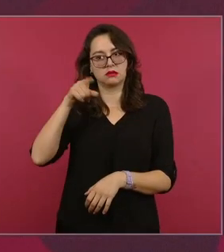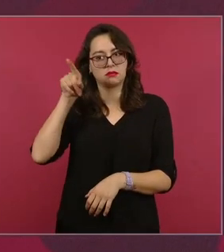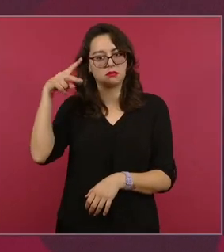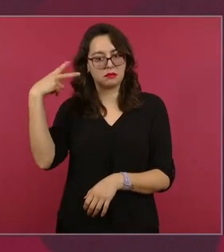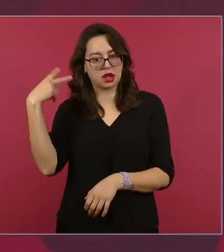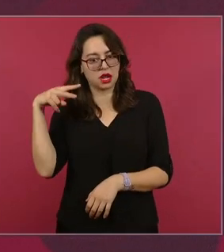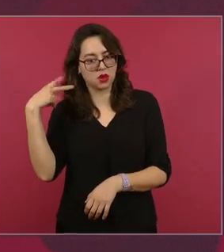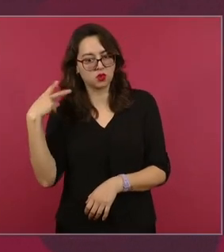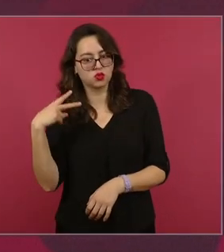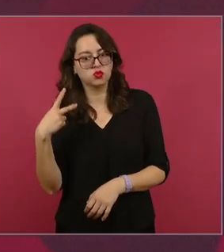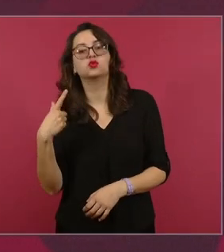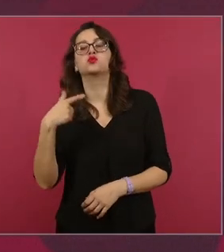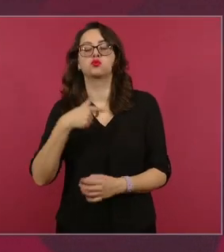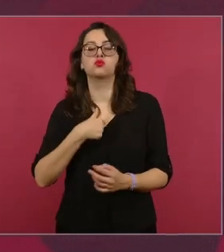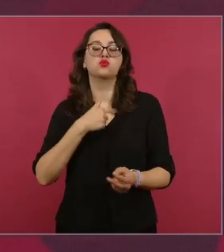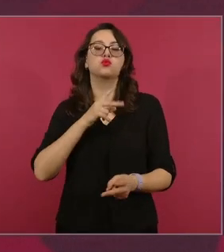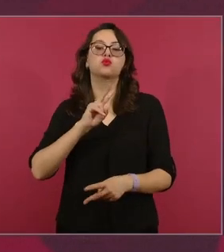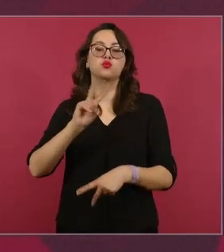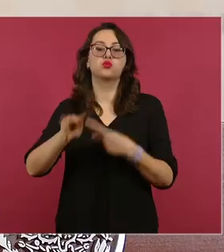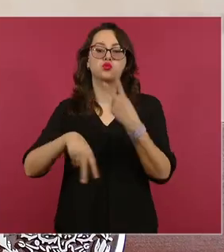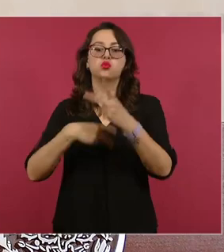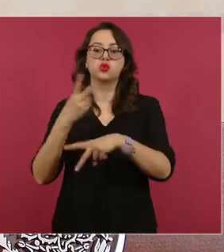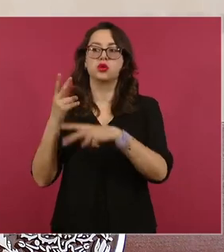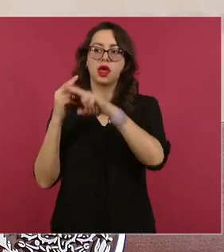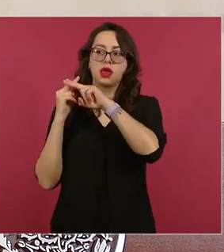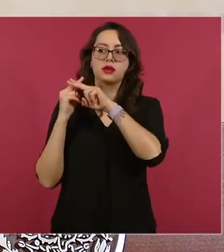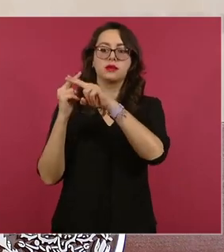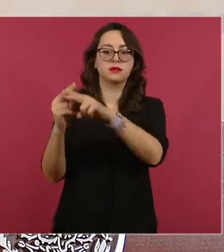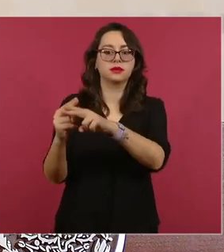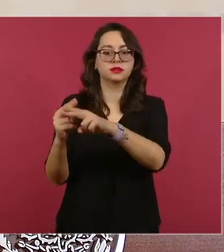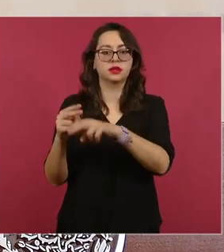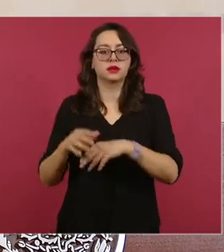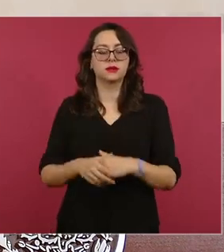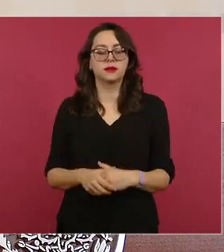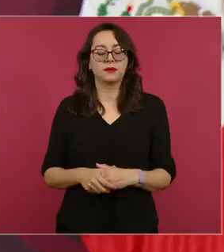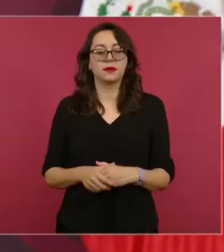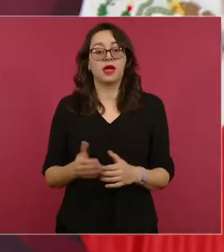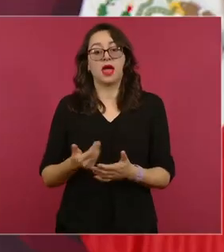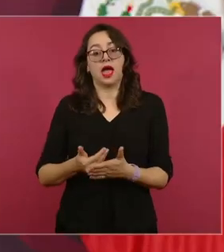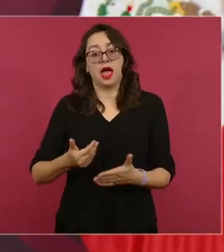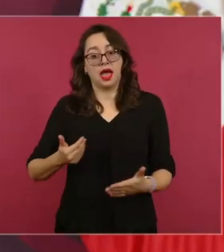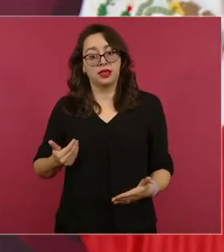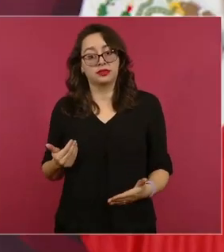a estar presentes en la ceremonia. Antes de irme,